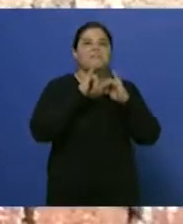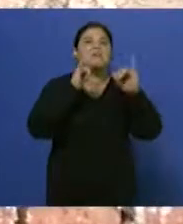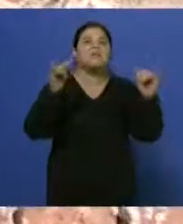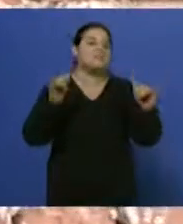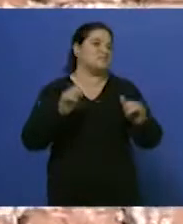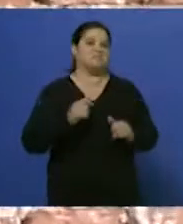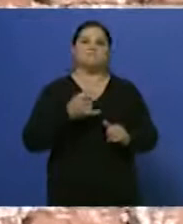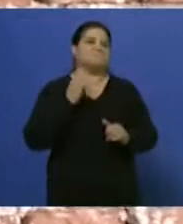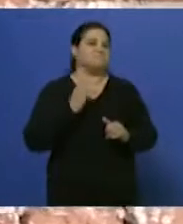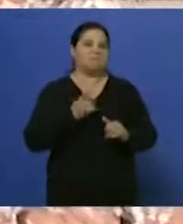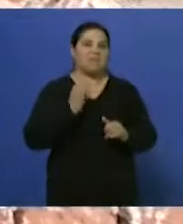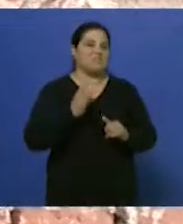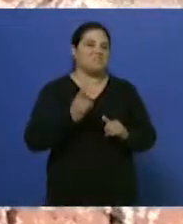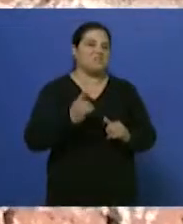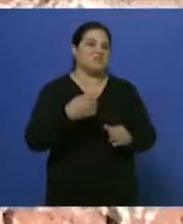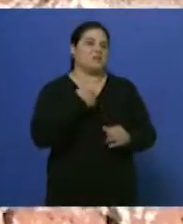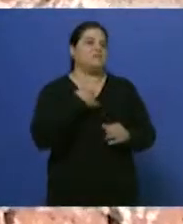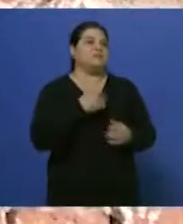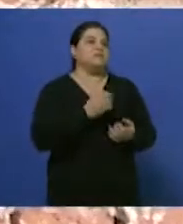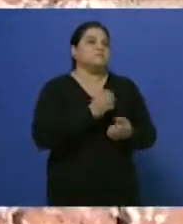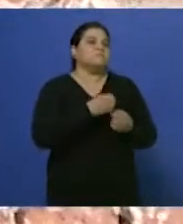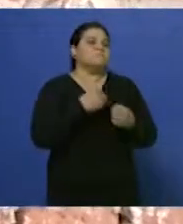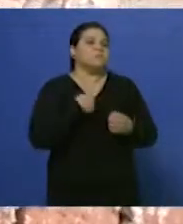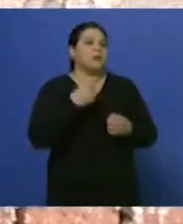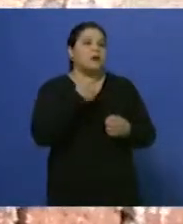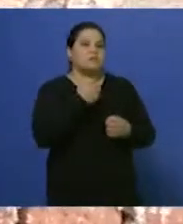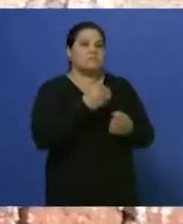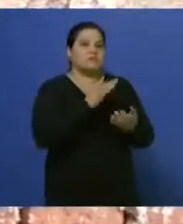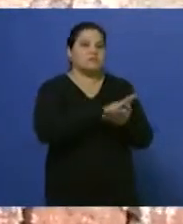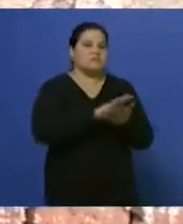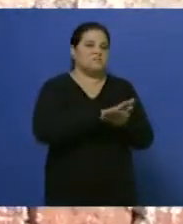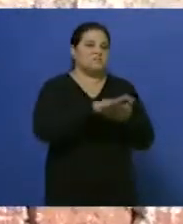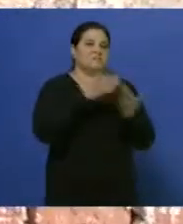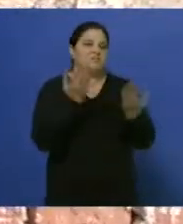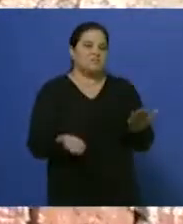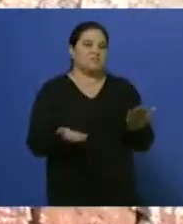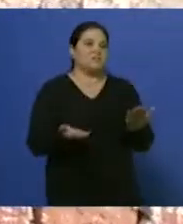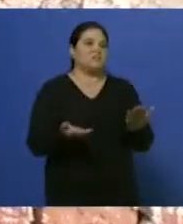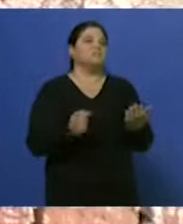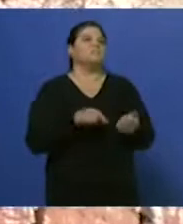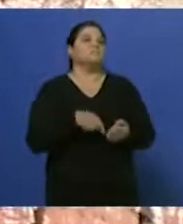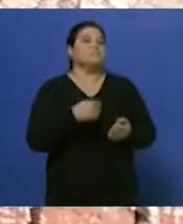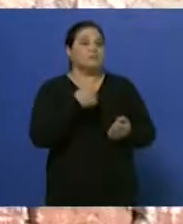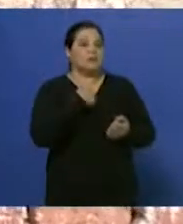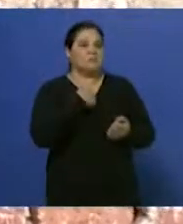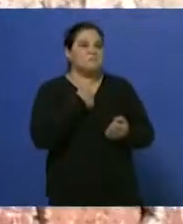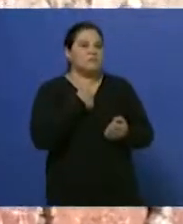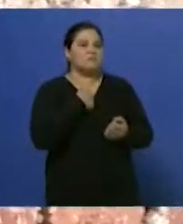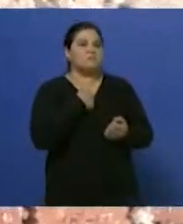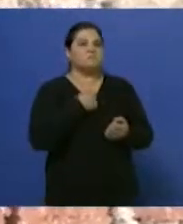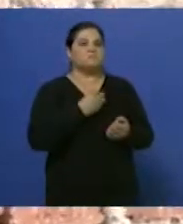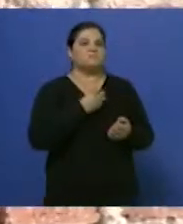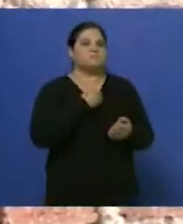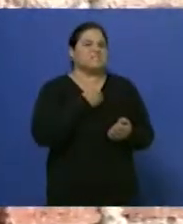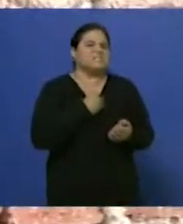injusto, porque realmente me hacen un daño más que económico, un daño familiar, ¿me entendés?